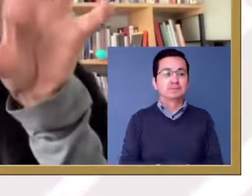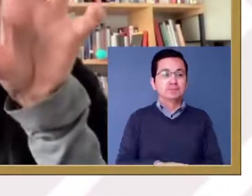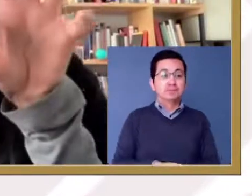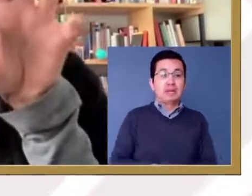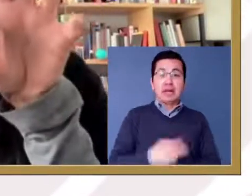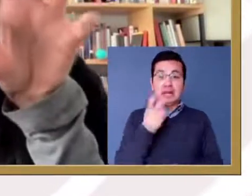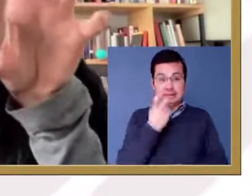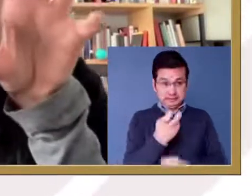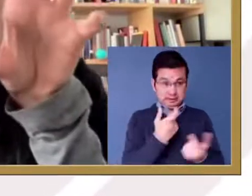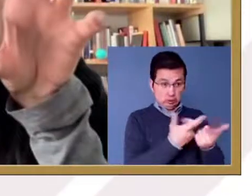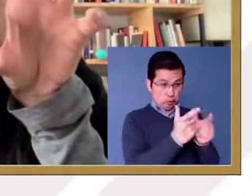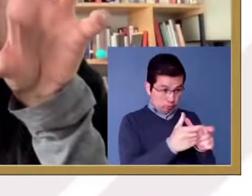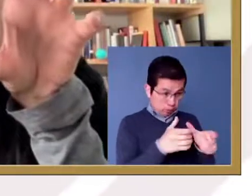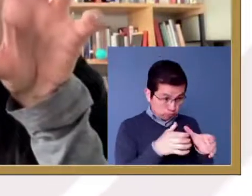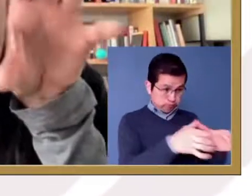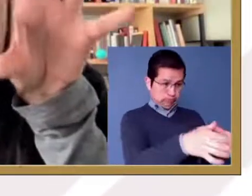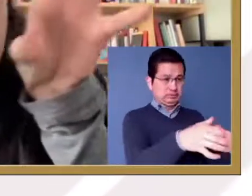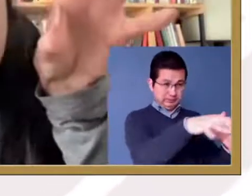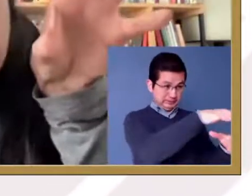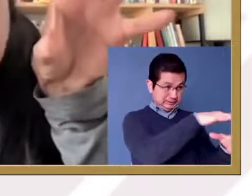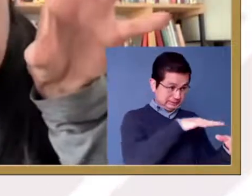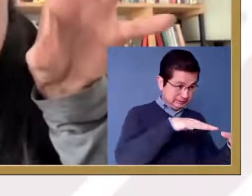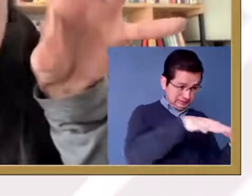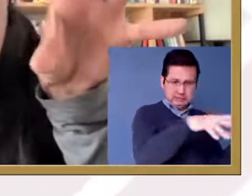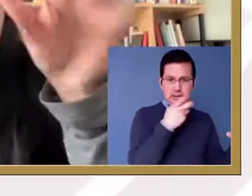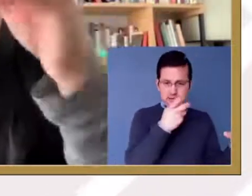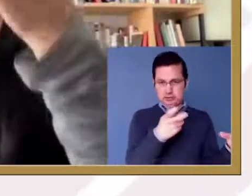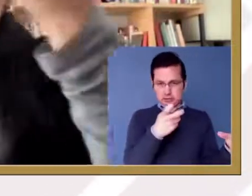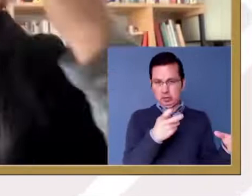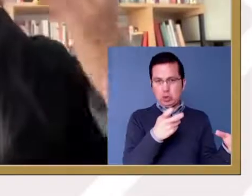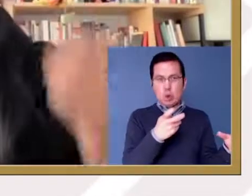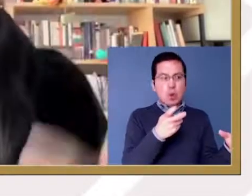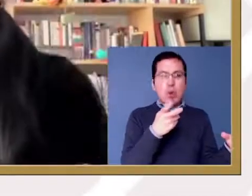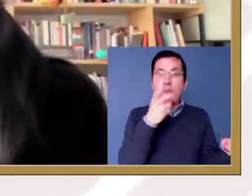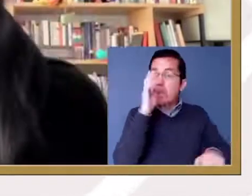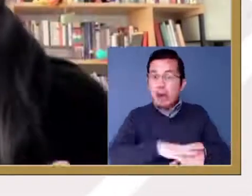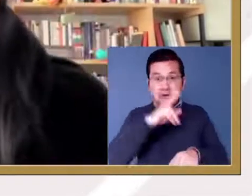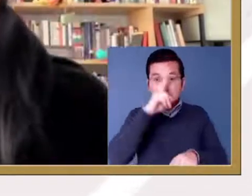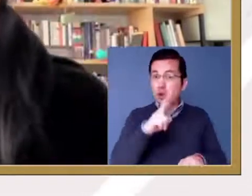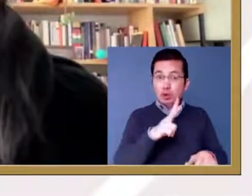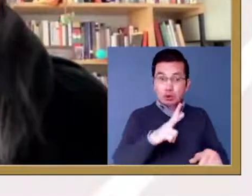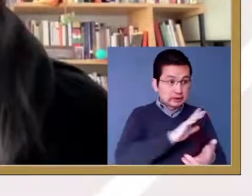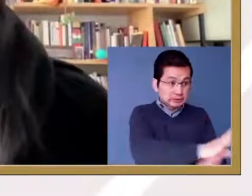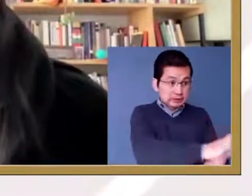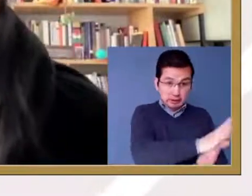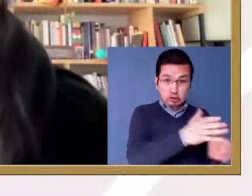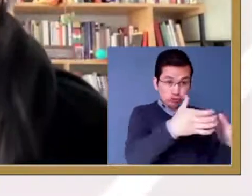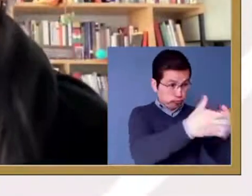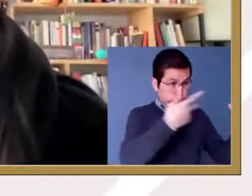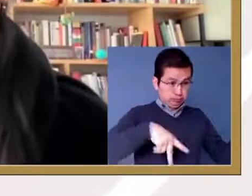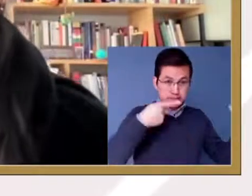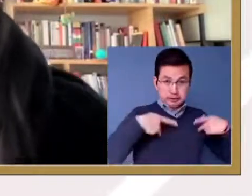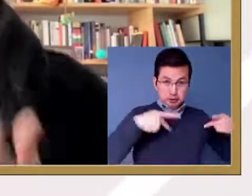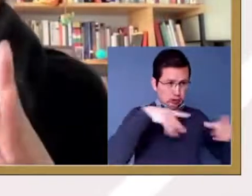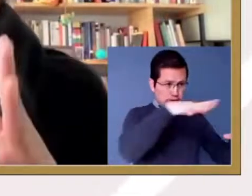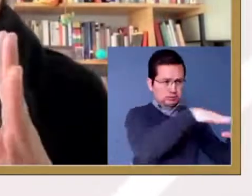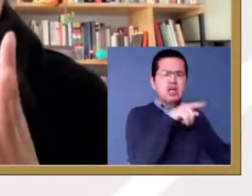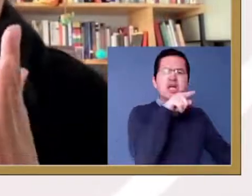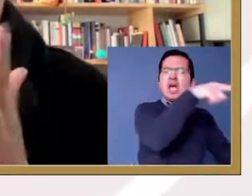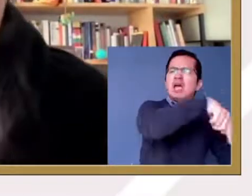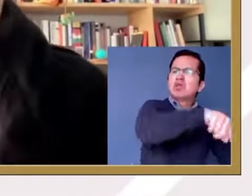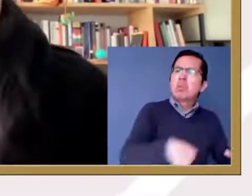ese grupo que se considera más discriminado en cada alcaldía, de manera que uno pueda valorar ya en términos teóricos la explicación, ¿sí? O